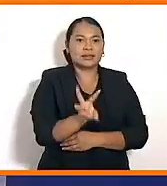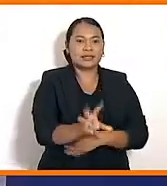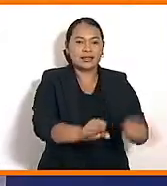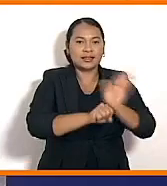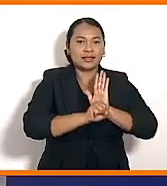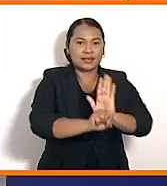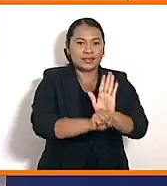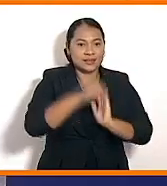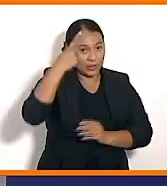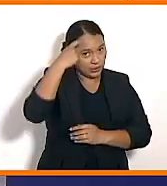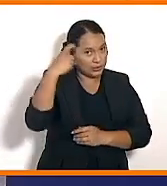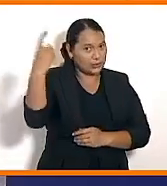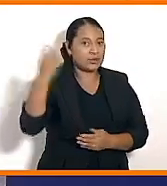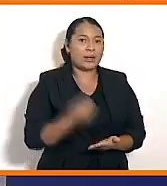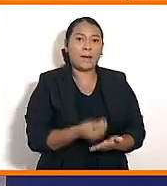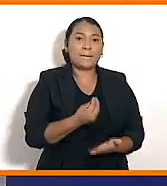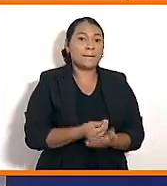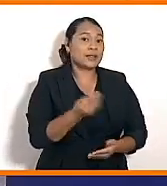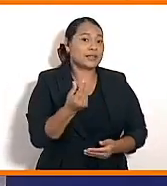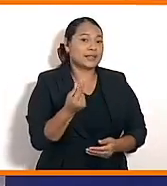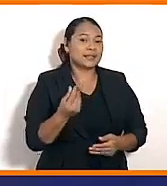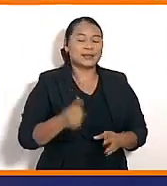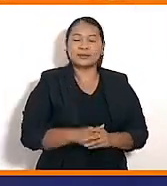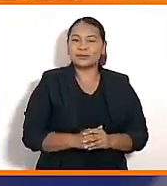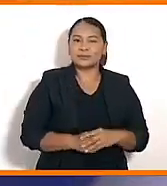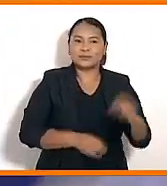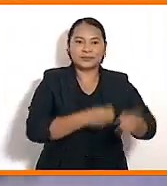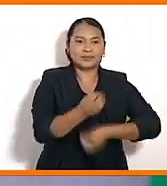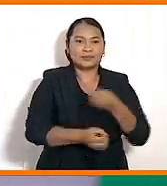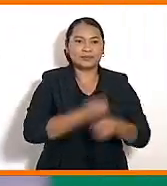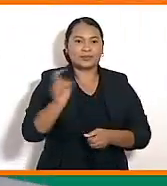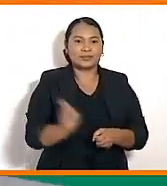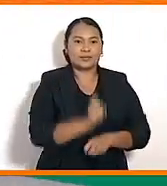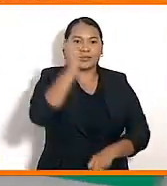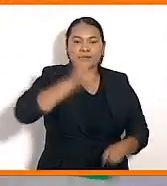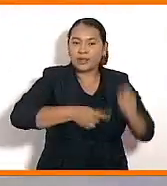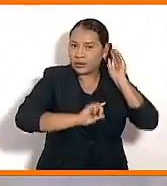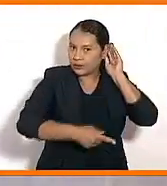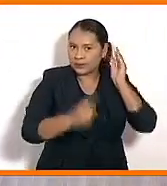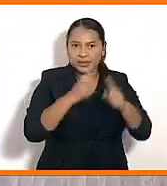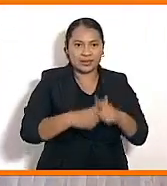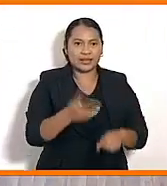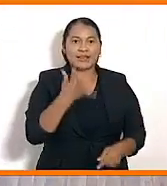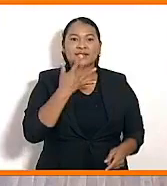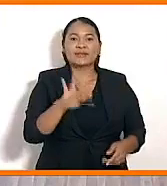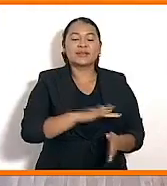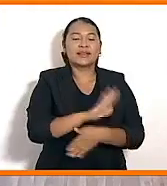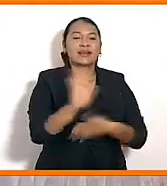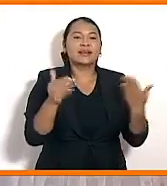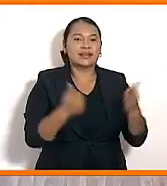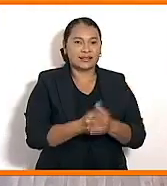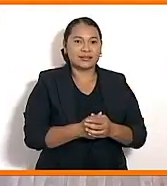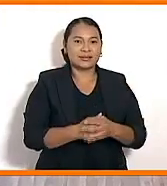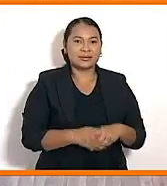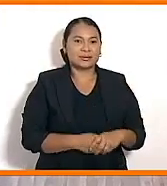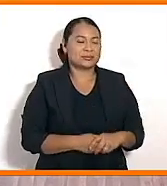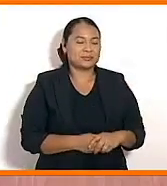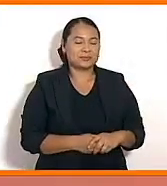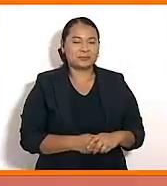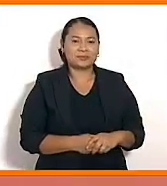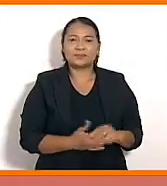96, con su símbolo de sueños, dinero. Pero si estás esperando la esfera ganadora de Multi X, te deseo suerte, porque esta